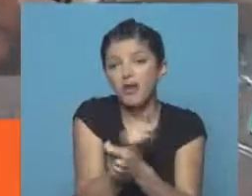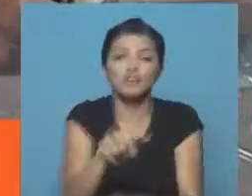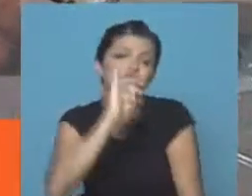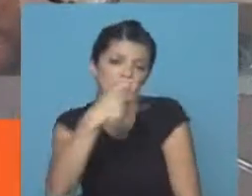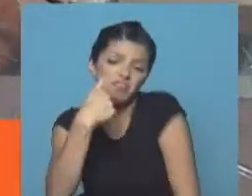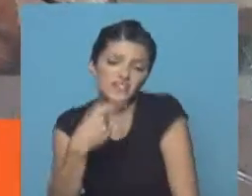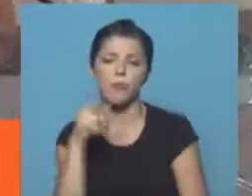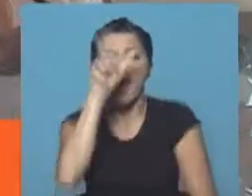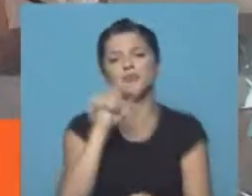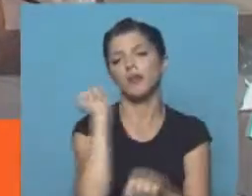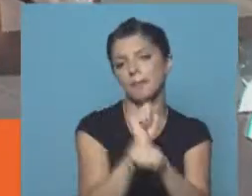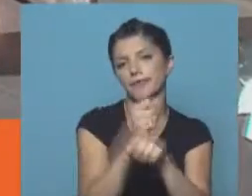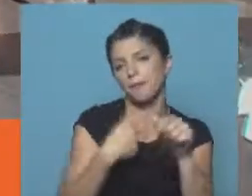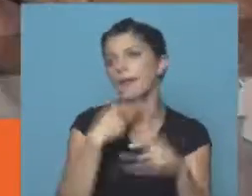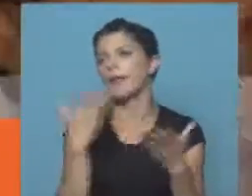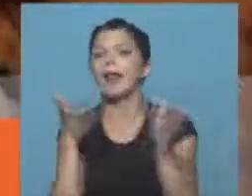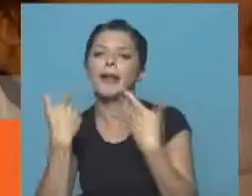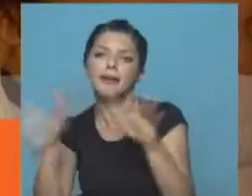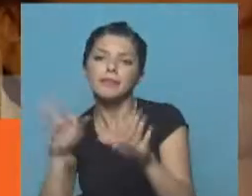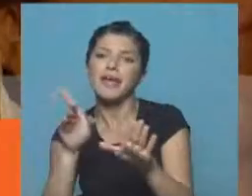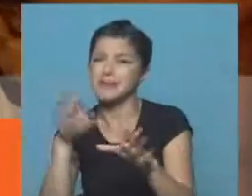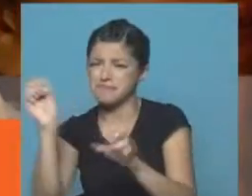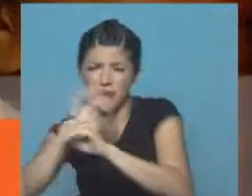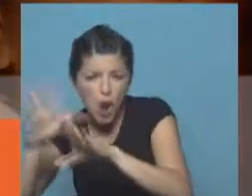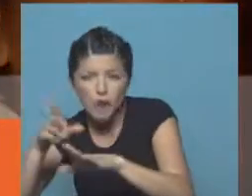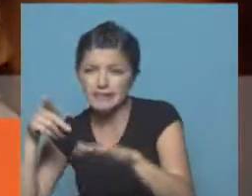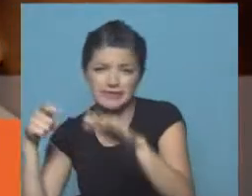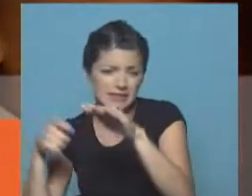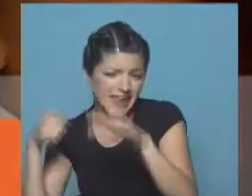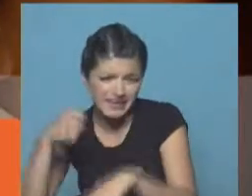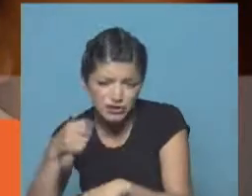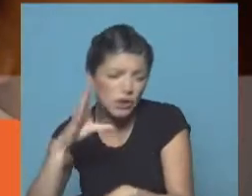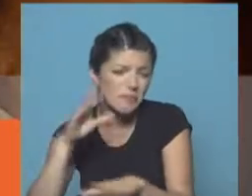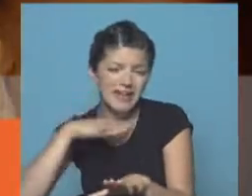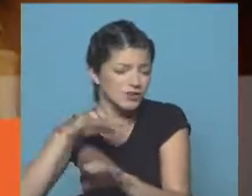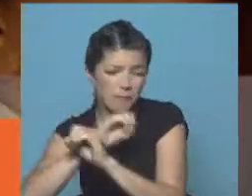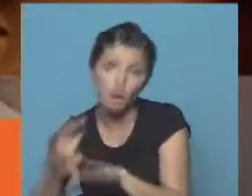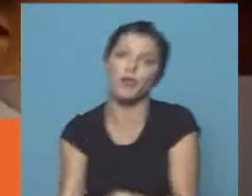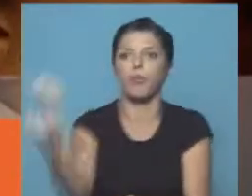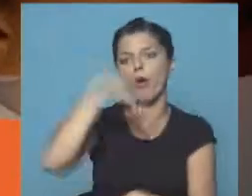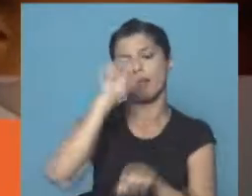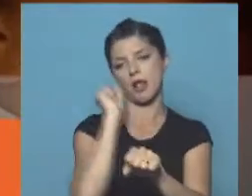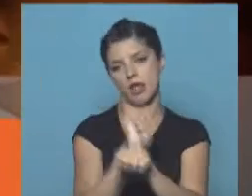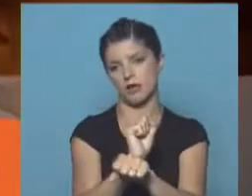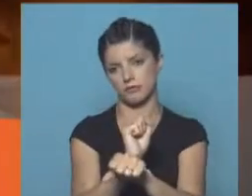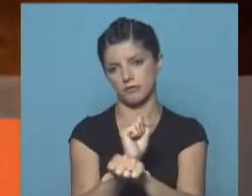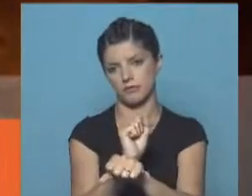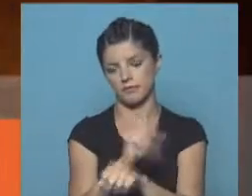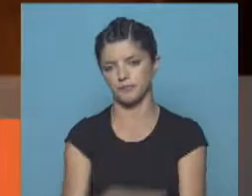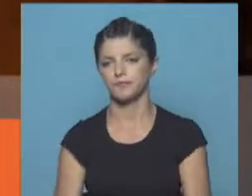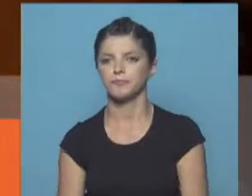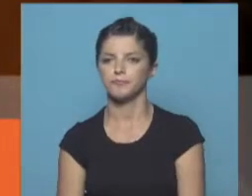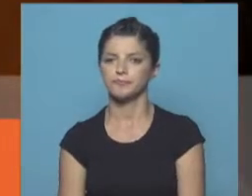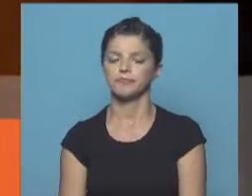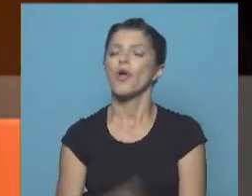salida de delincuentes que después cometen delitos peores. Sí, nosotros hemos visto y ha habido muchos programas de televisión y uno ve, la verdad,